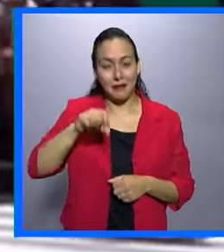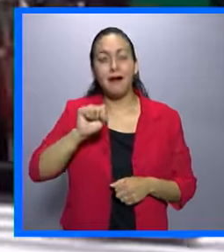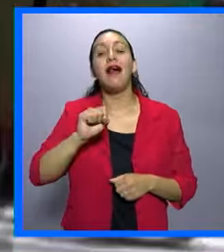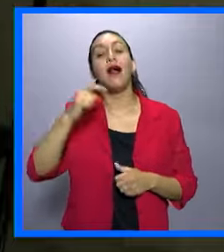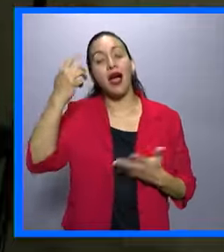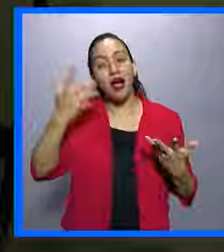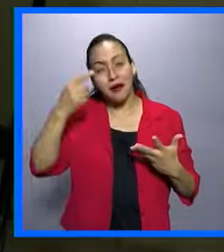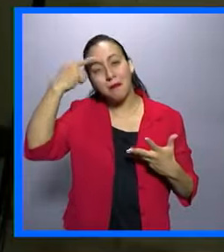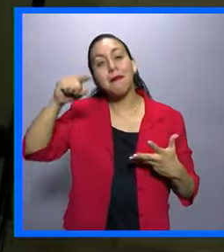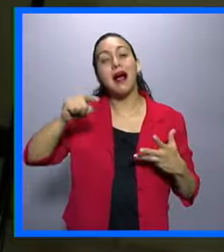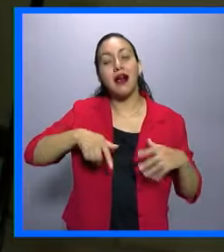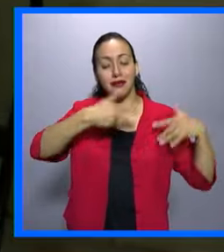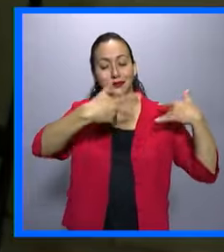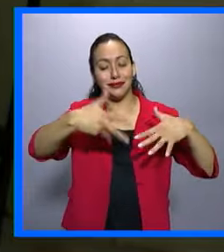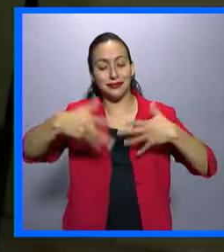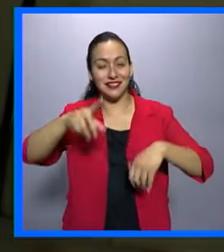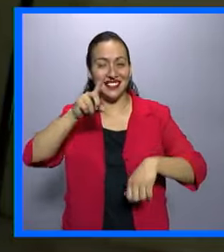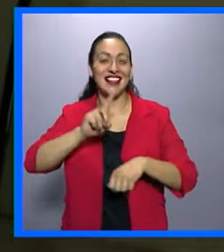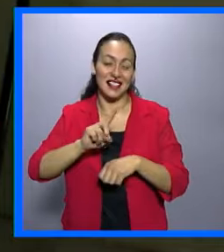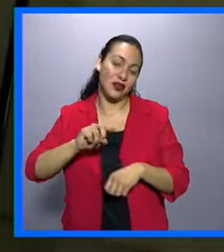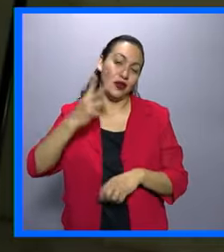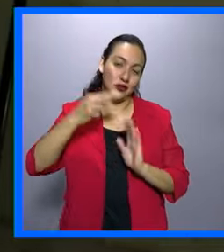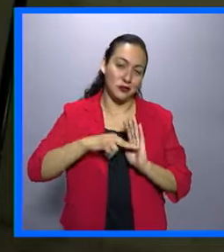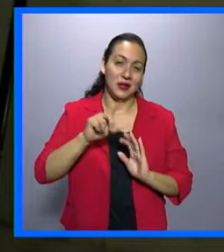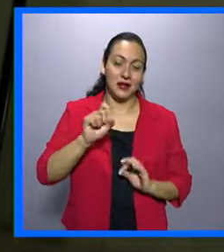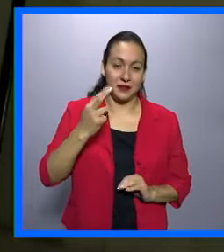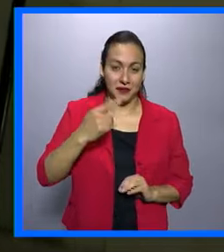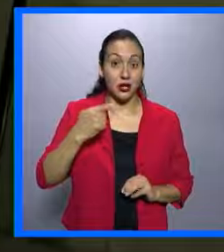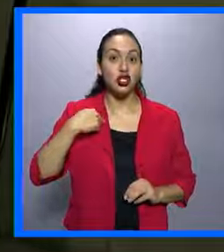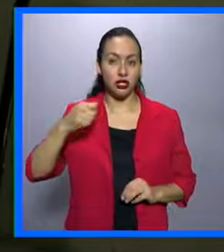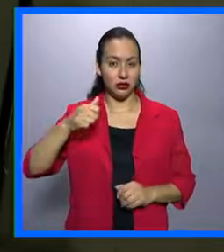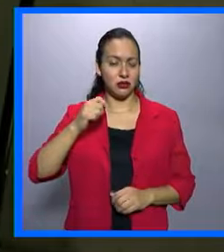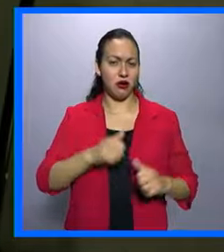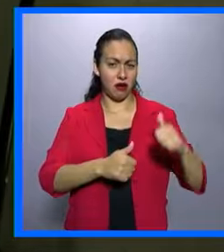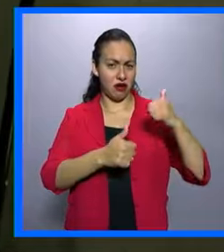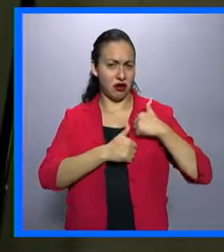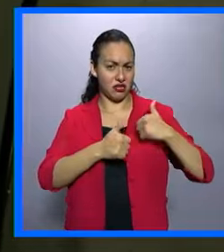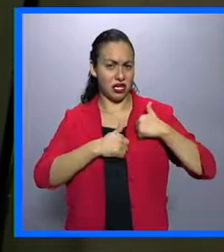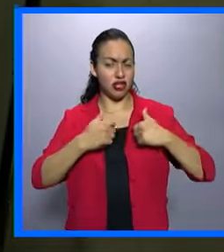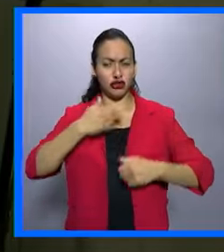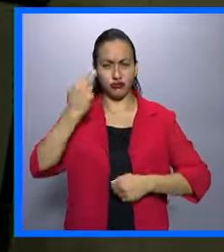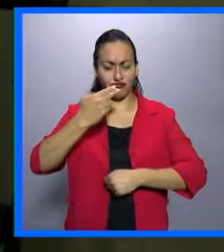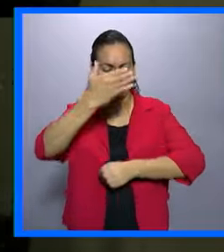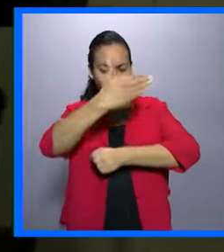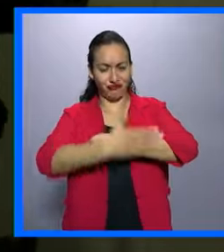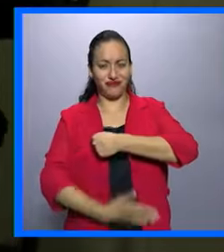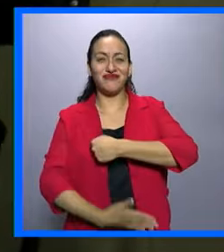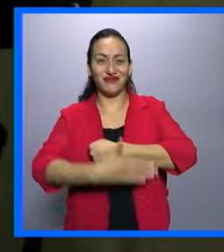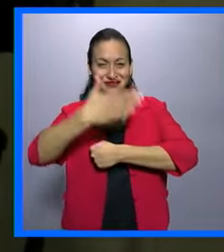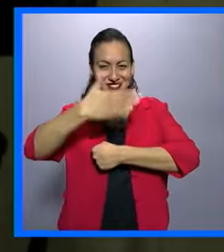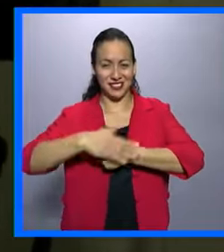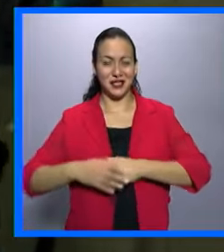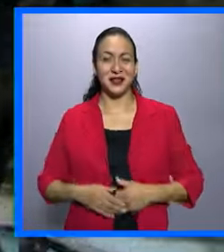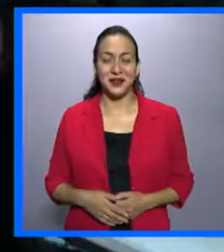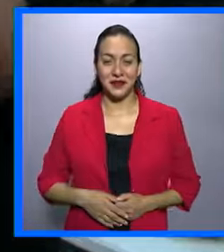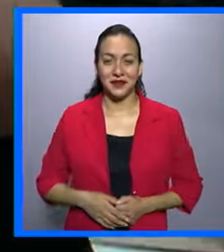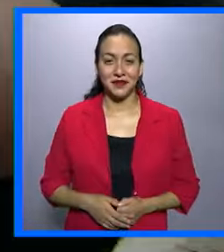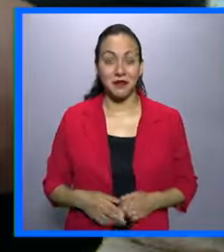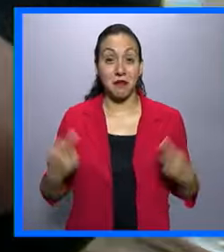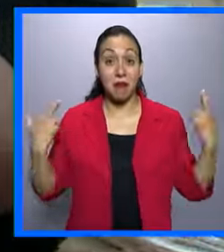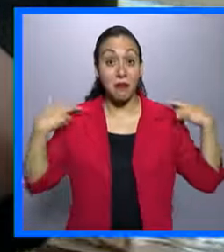2025. En este caso a mí me tocó ser guerrero y como guerrero debo de llevar un escudo que ahorita estoy trabajando.